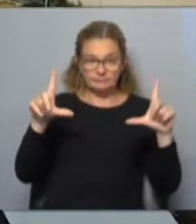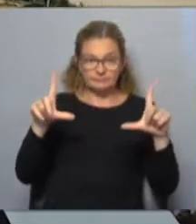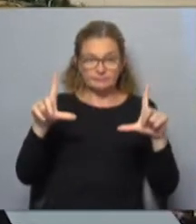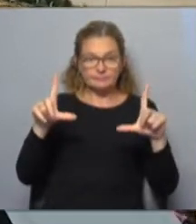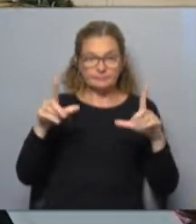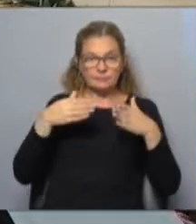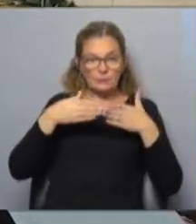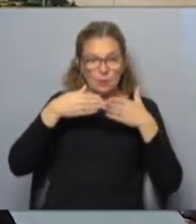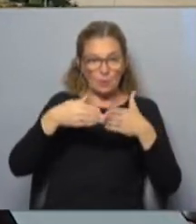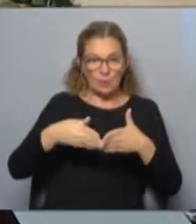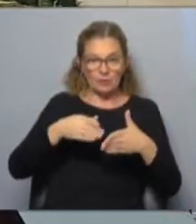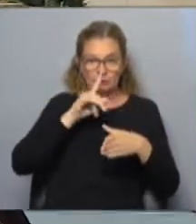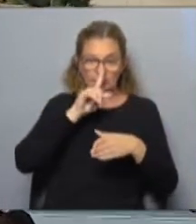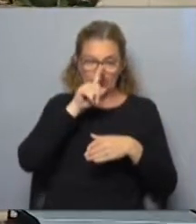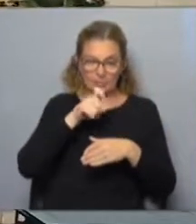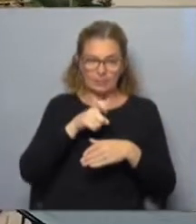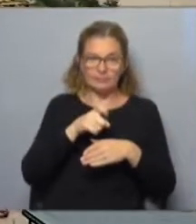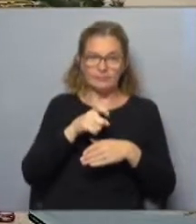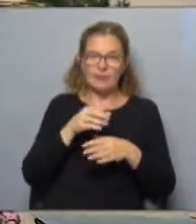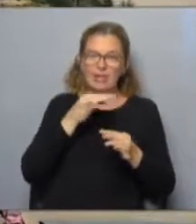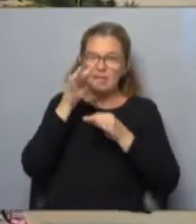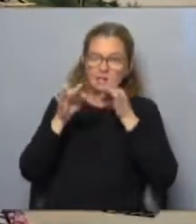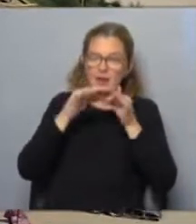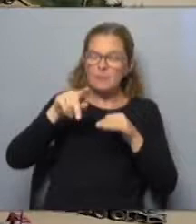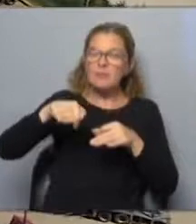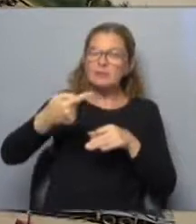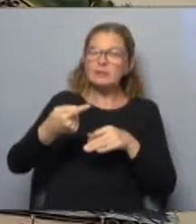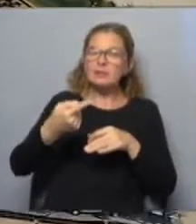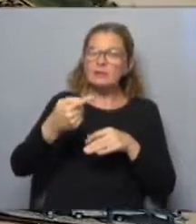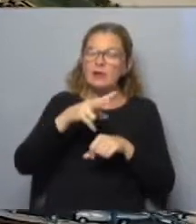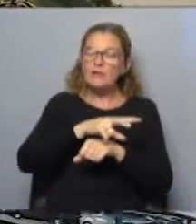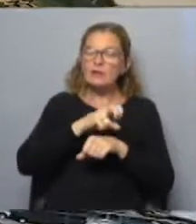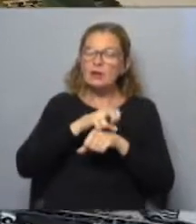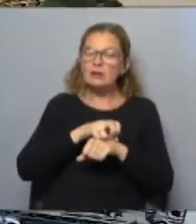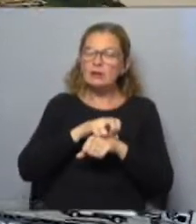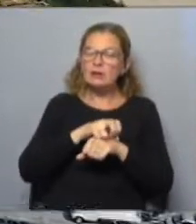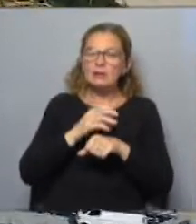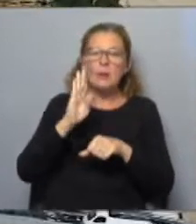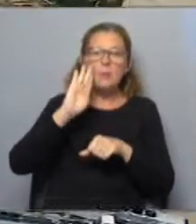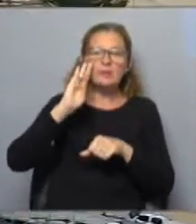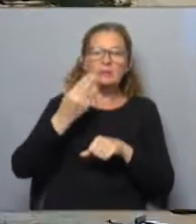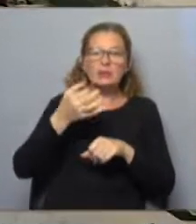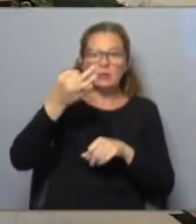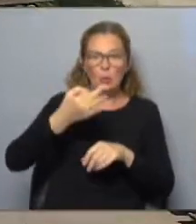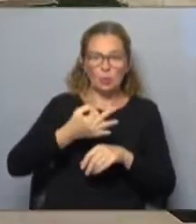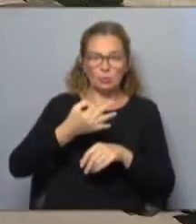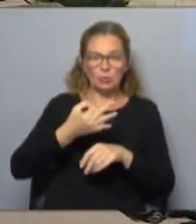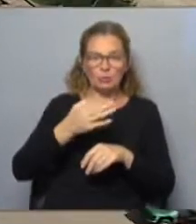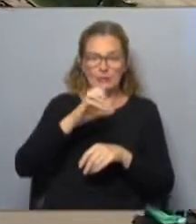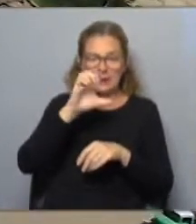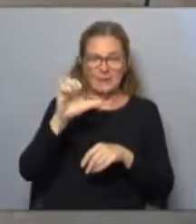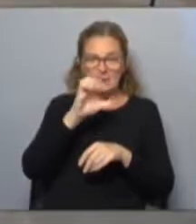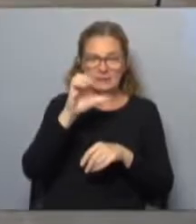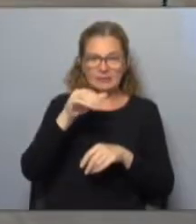puerto de Montevideo. Van a declarar mañana ante Fiscalía representantes justamente de la empresa